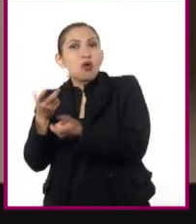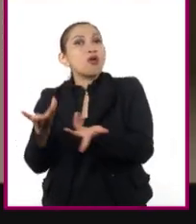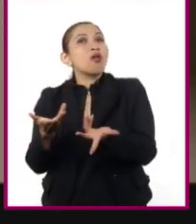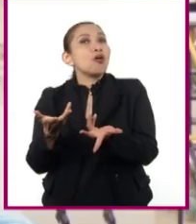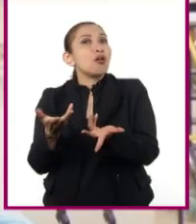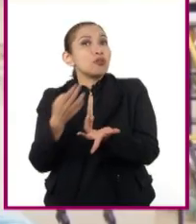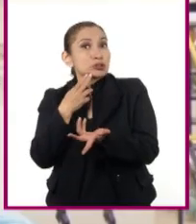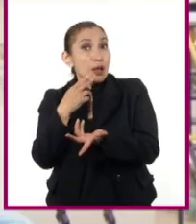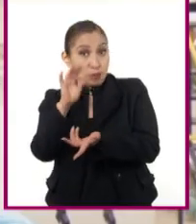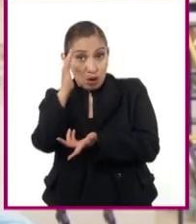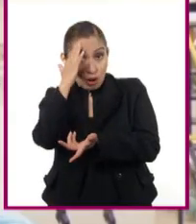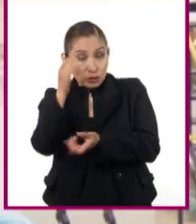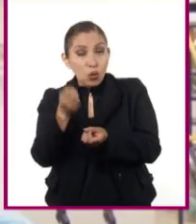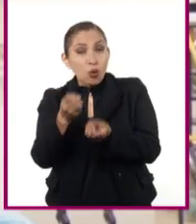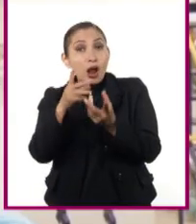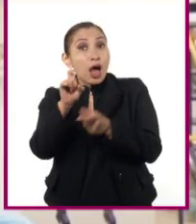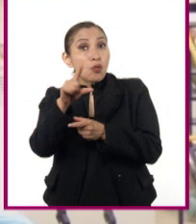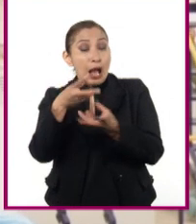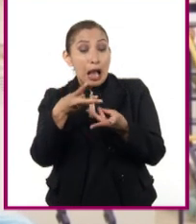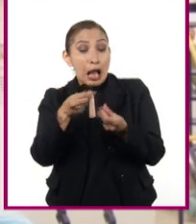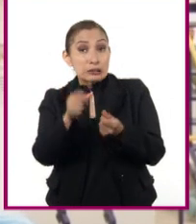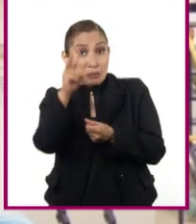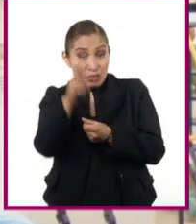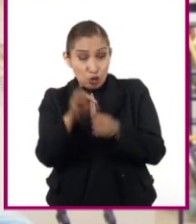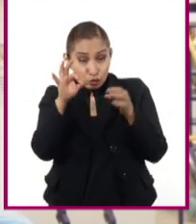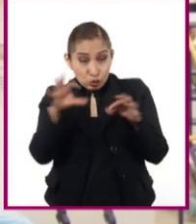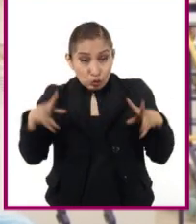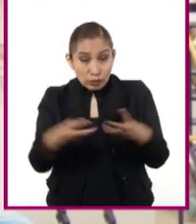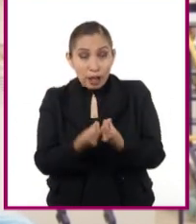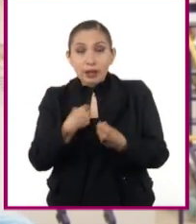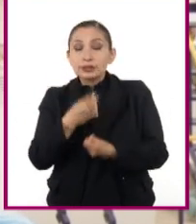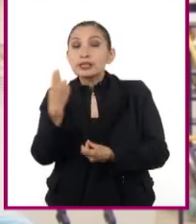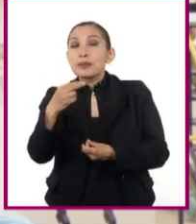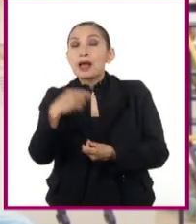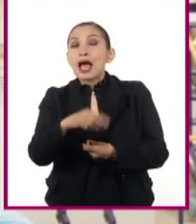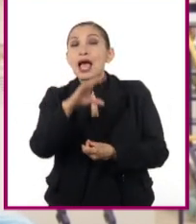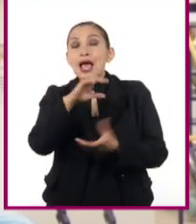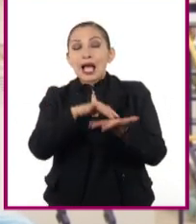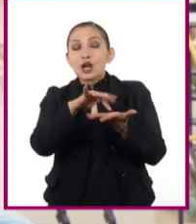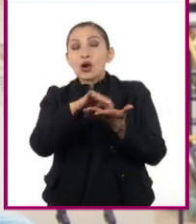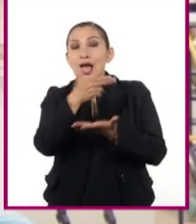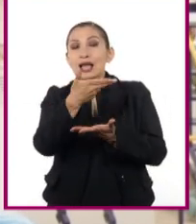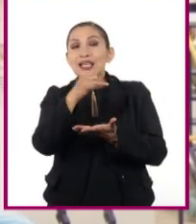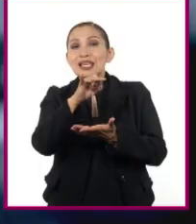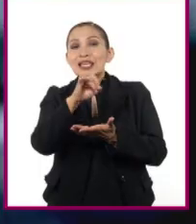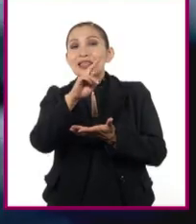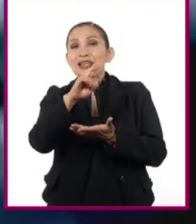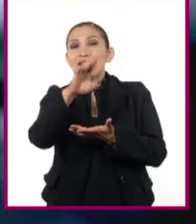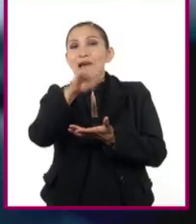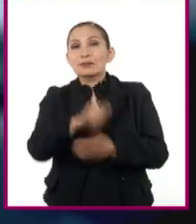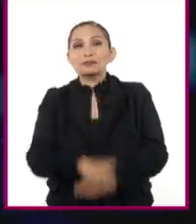celular. Si quieres conocer cuál es el agua que gastas en realidad, existe una herramienta que se llama la calculadora hídrica.